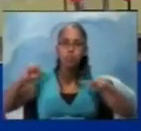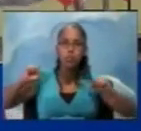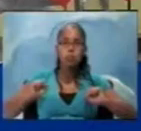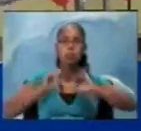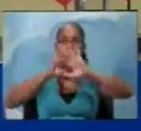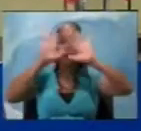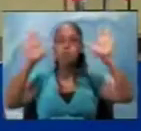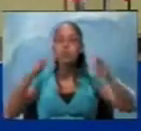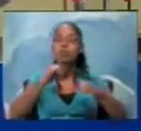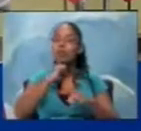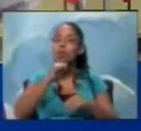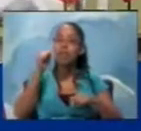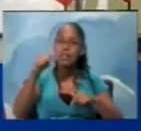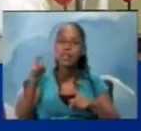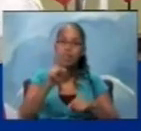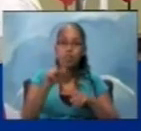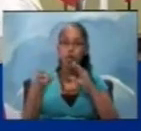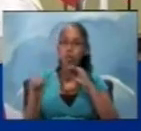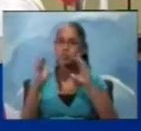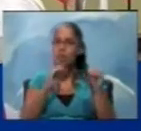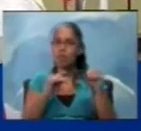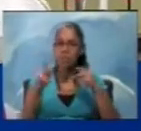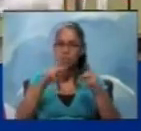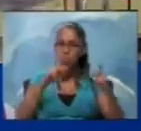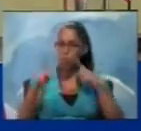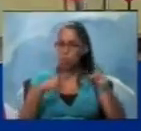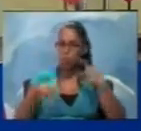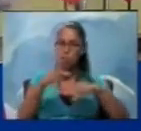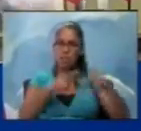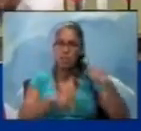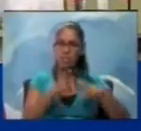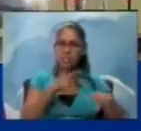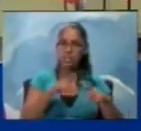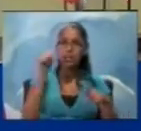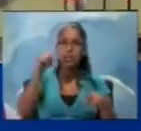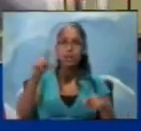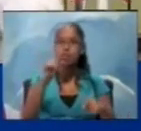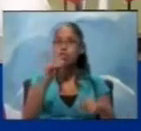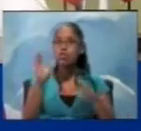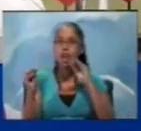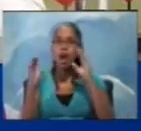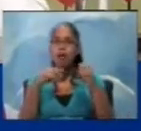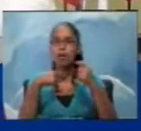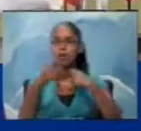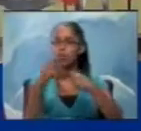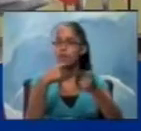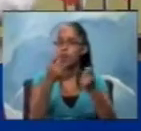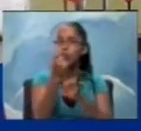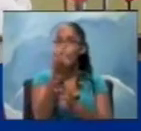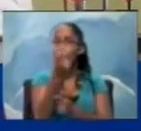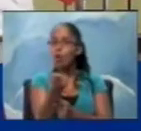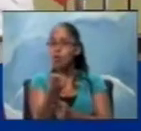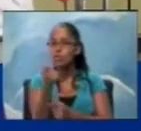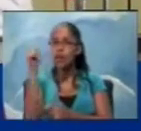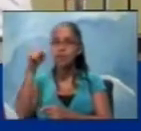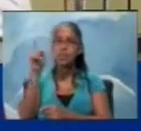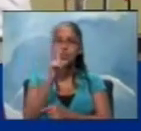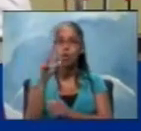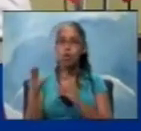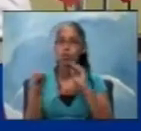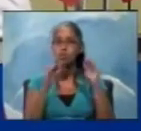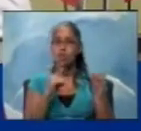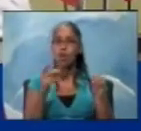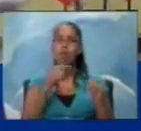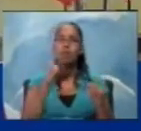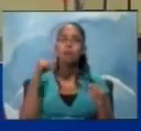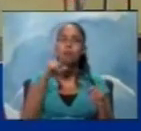es que aquí no se habla de política, aquí no se habla de negocio, aquí no se habla mal del